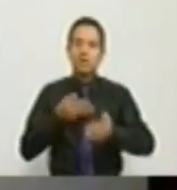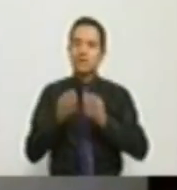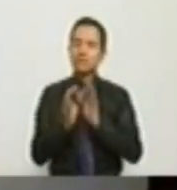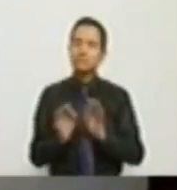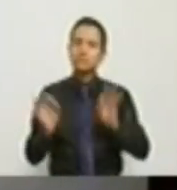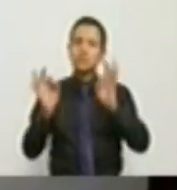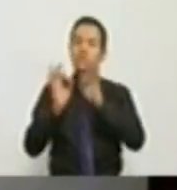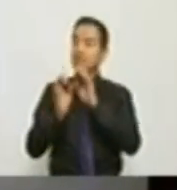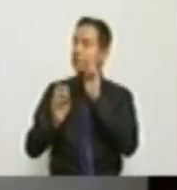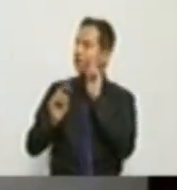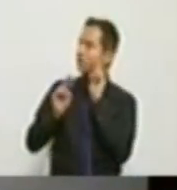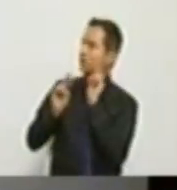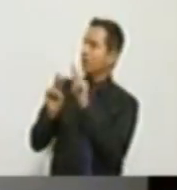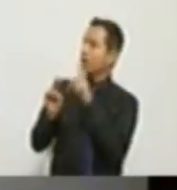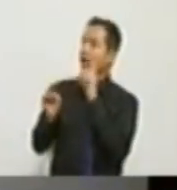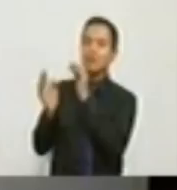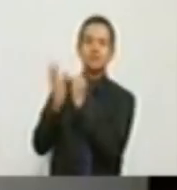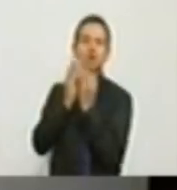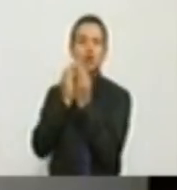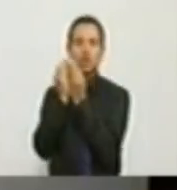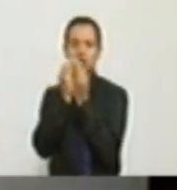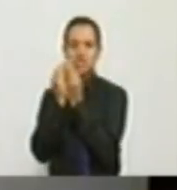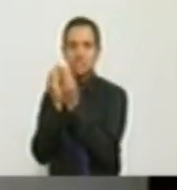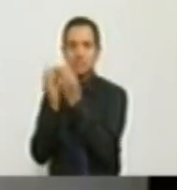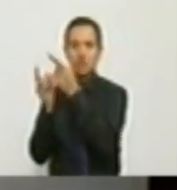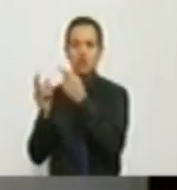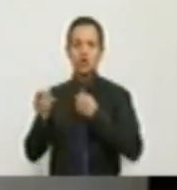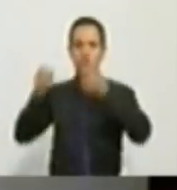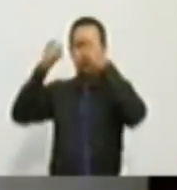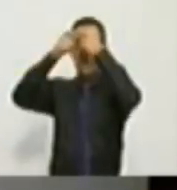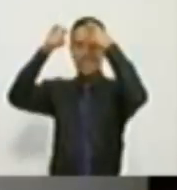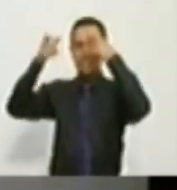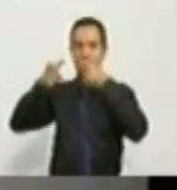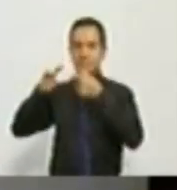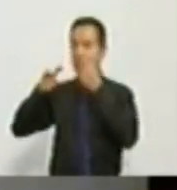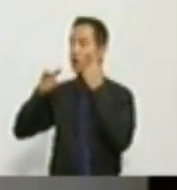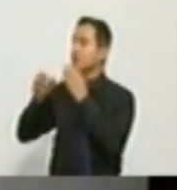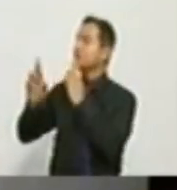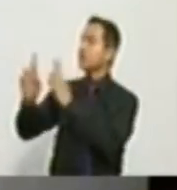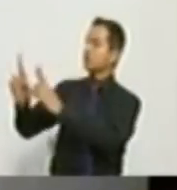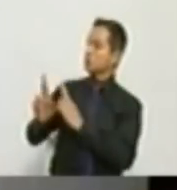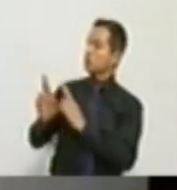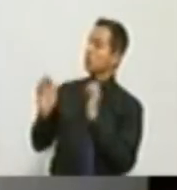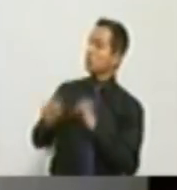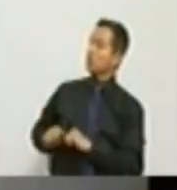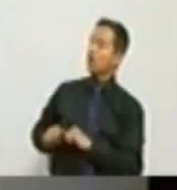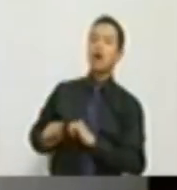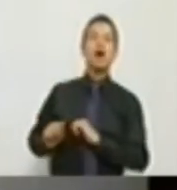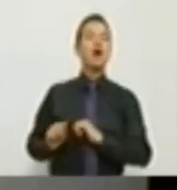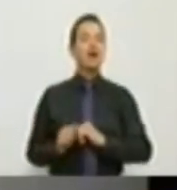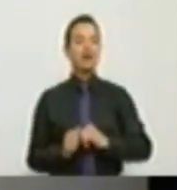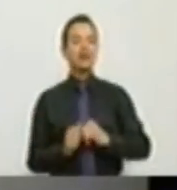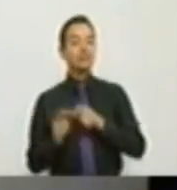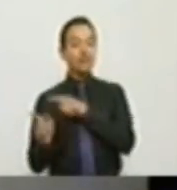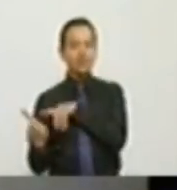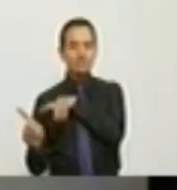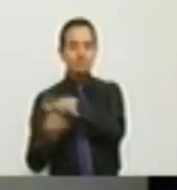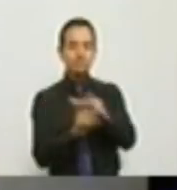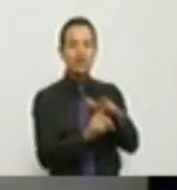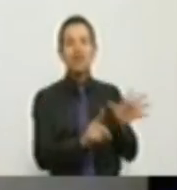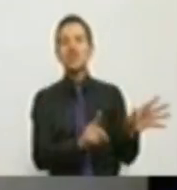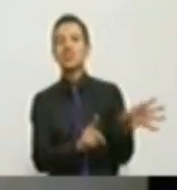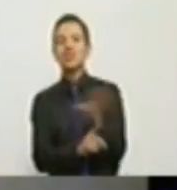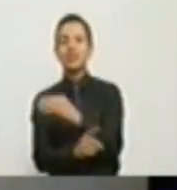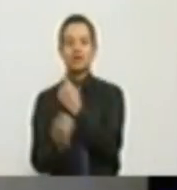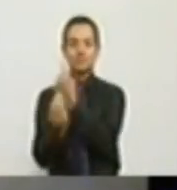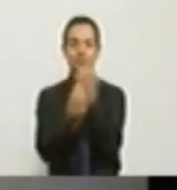del Consejo de Estado que le sirve a todos los partidos políticos. Yo sé que varios